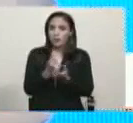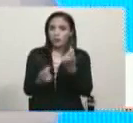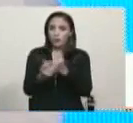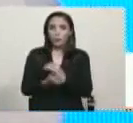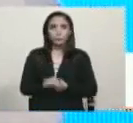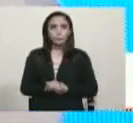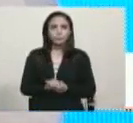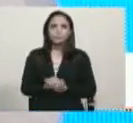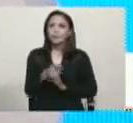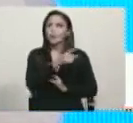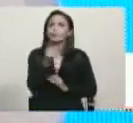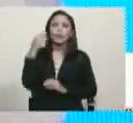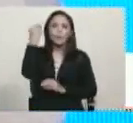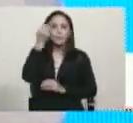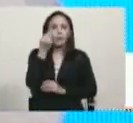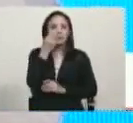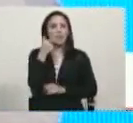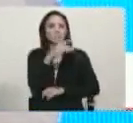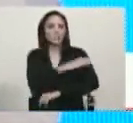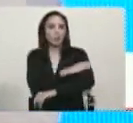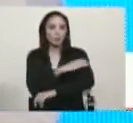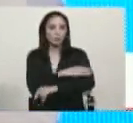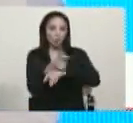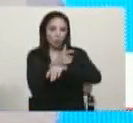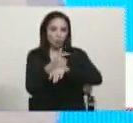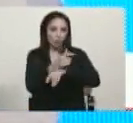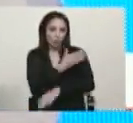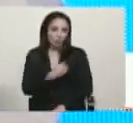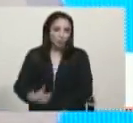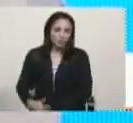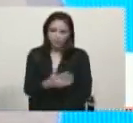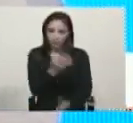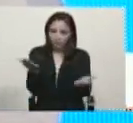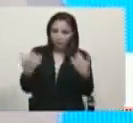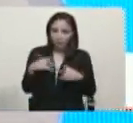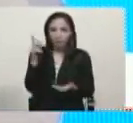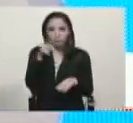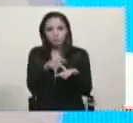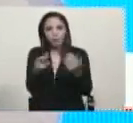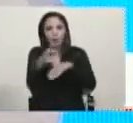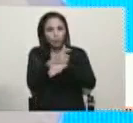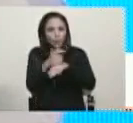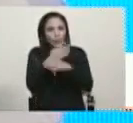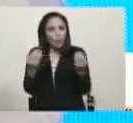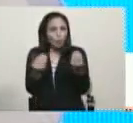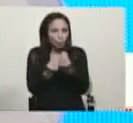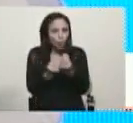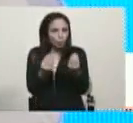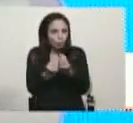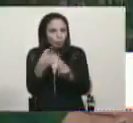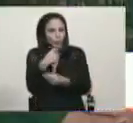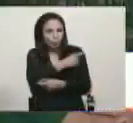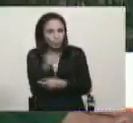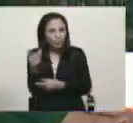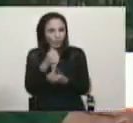¿Ustedes creen que si la oligarquía gobernara, vendría a gobernar para el pueblo, junto al pueblo y con el pueblo?